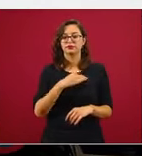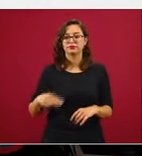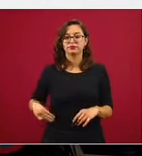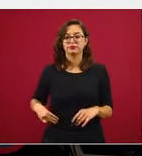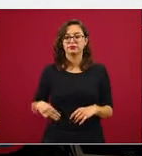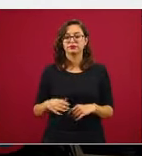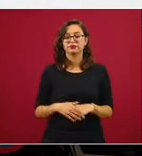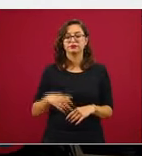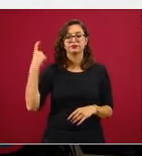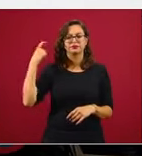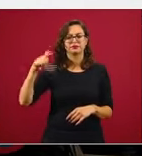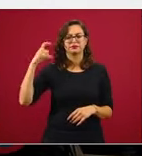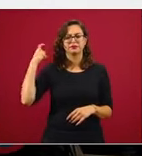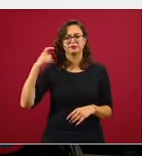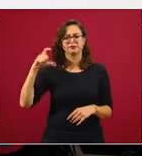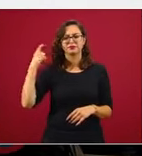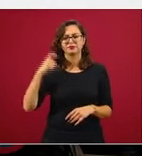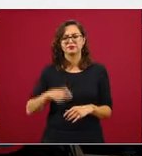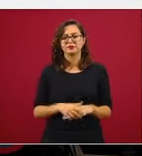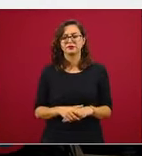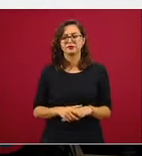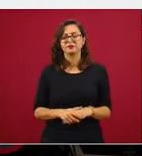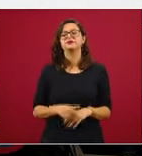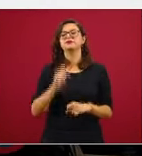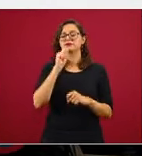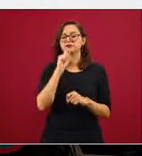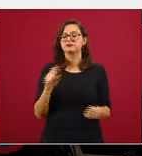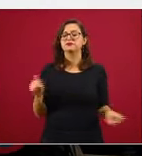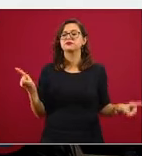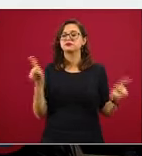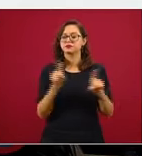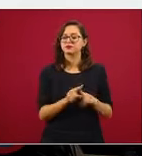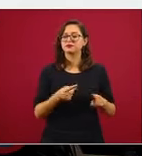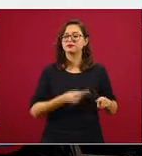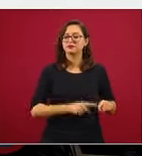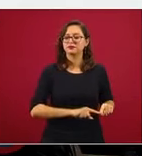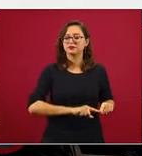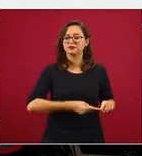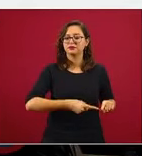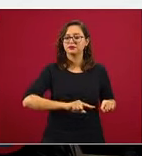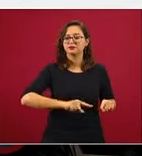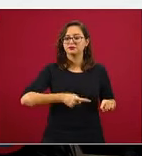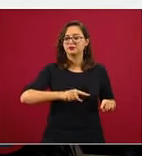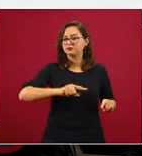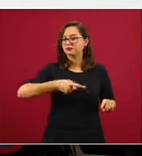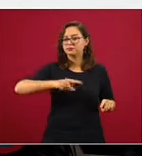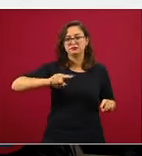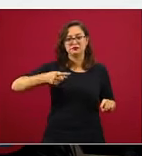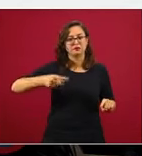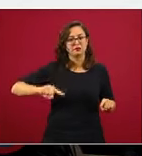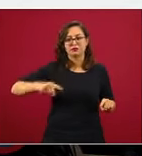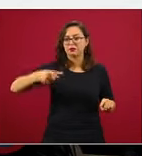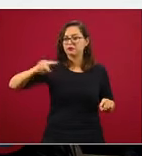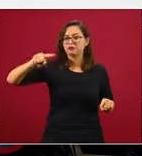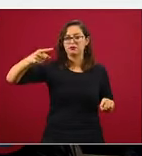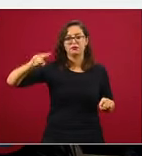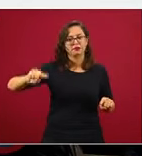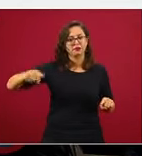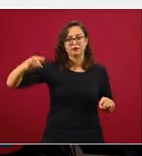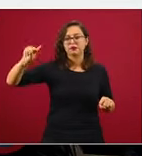que es precisamente Querétaro. También una tendencia ascendente en relación al total del comportamiento de su curva,